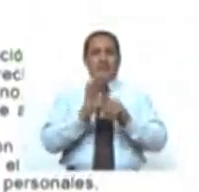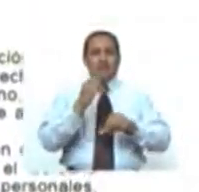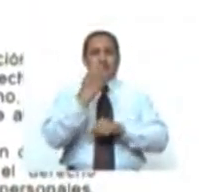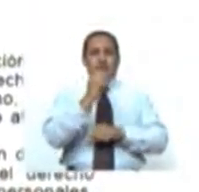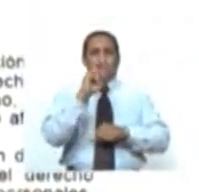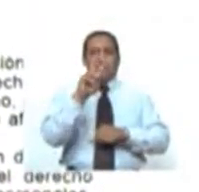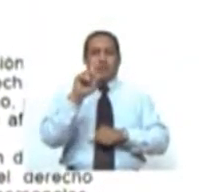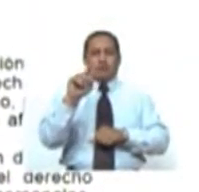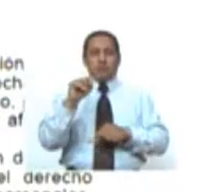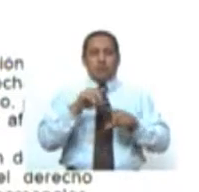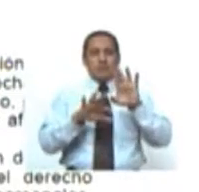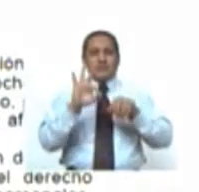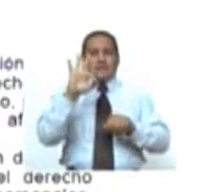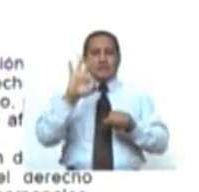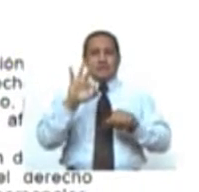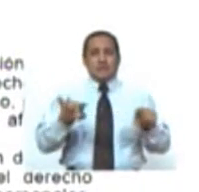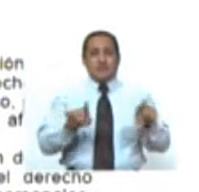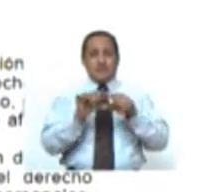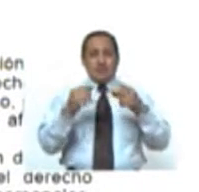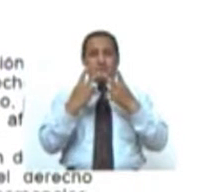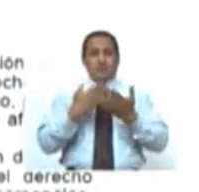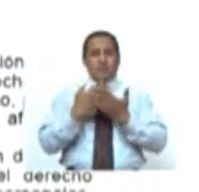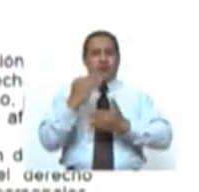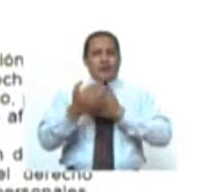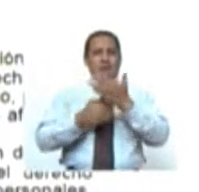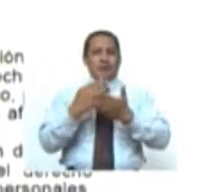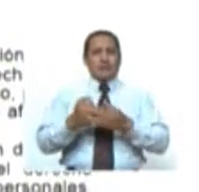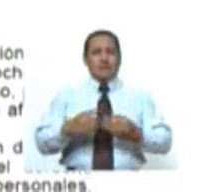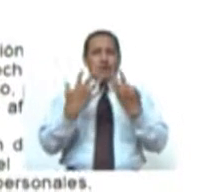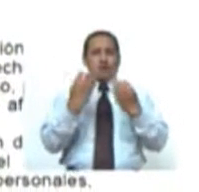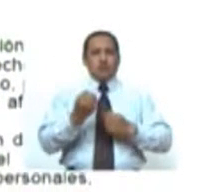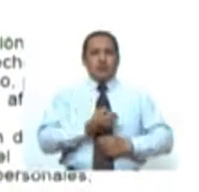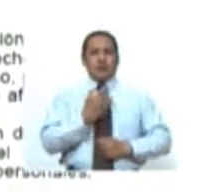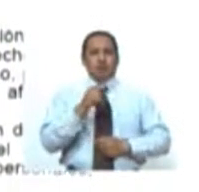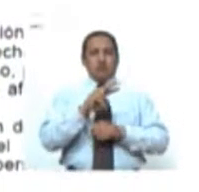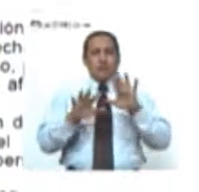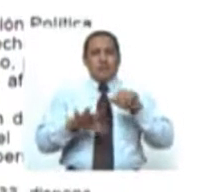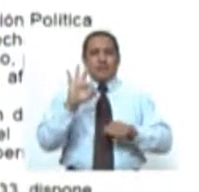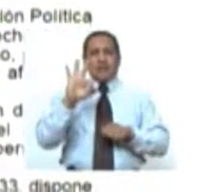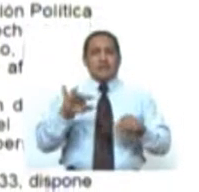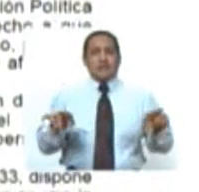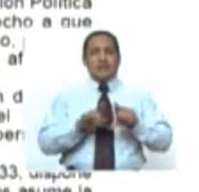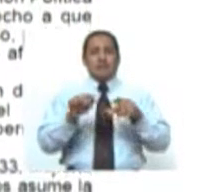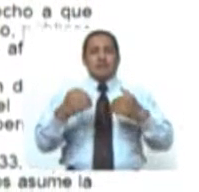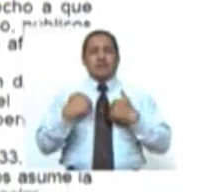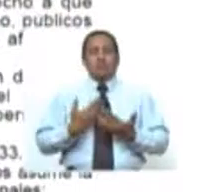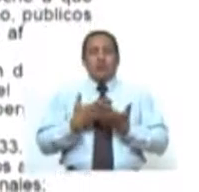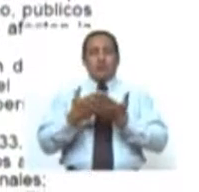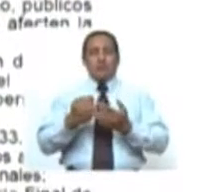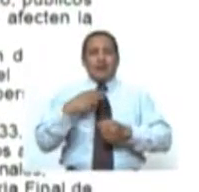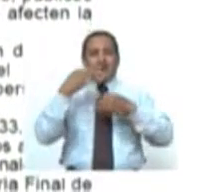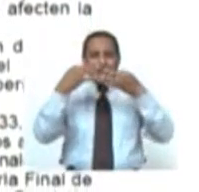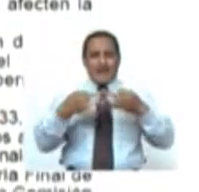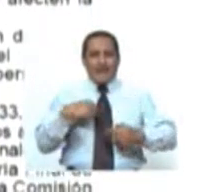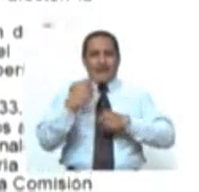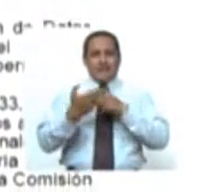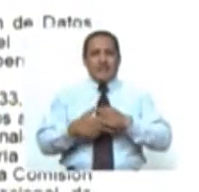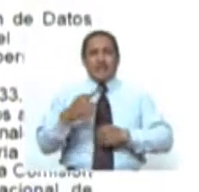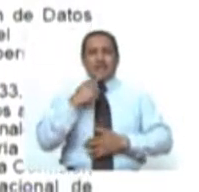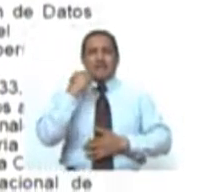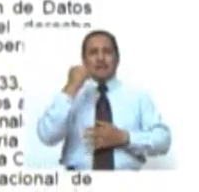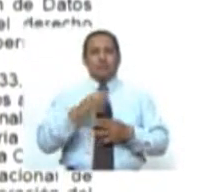número 003-2013, plenamente vigentes desde el 8 de mayo del 2013, y tienen como objeto garantizar el